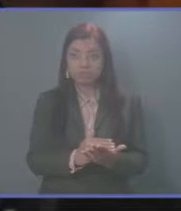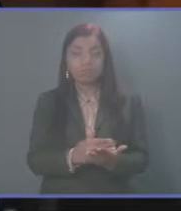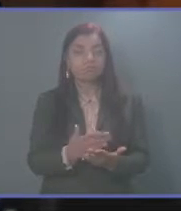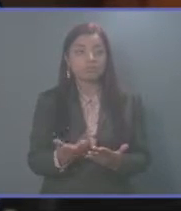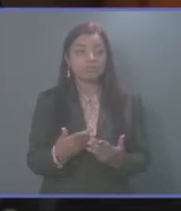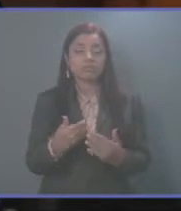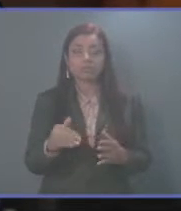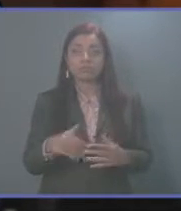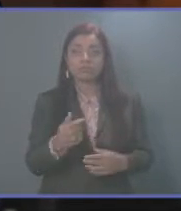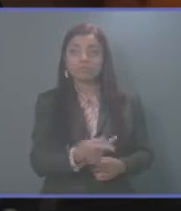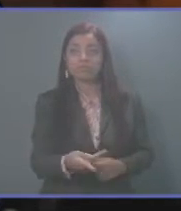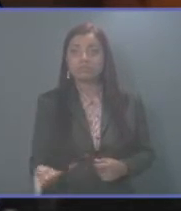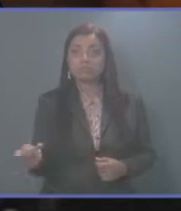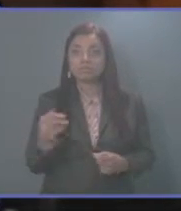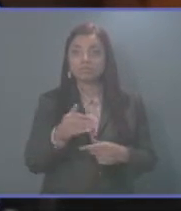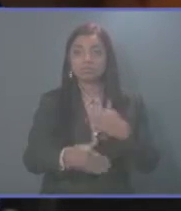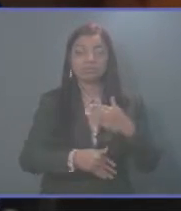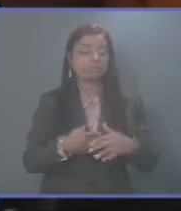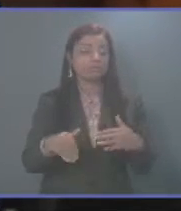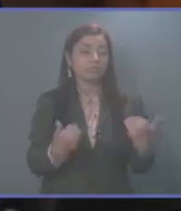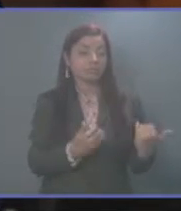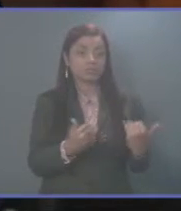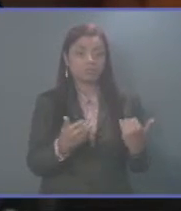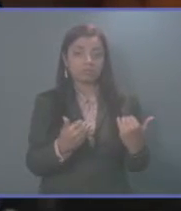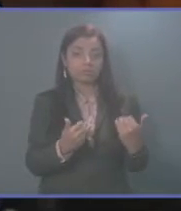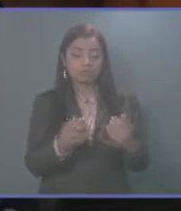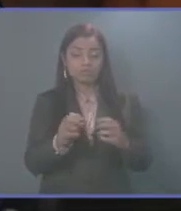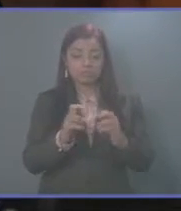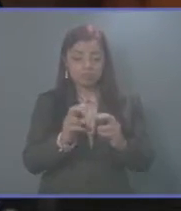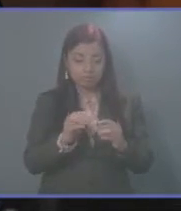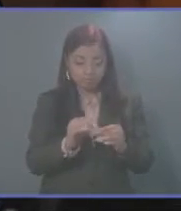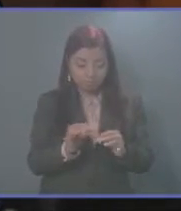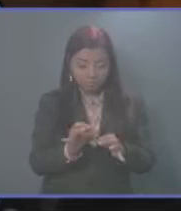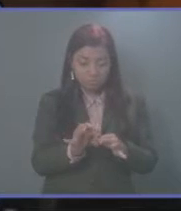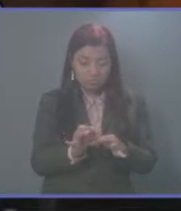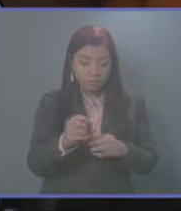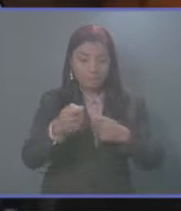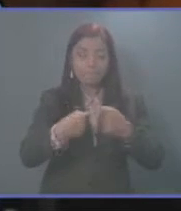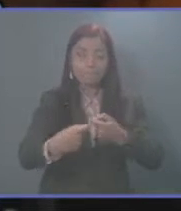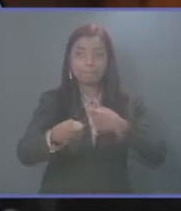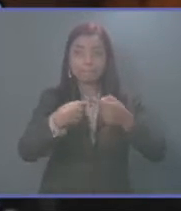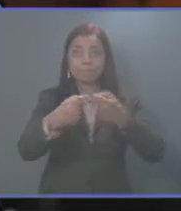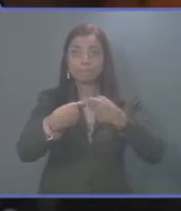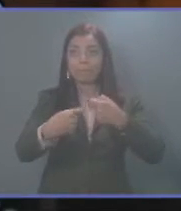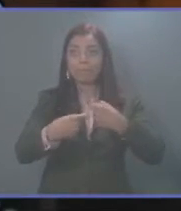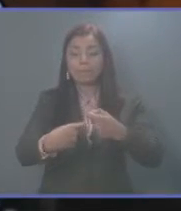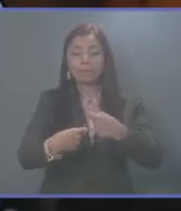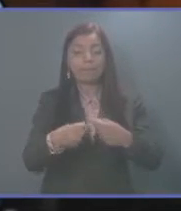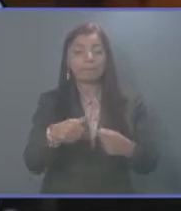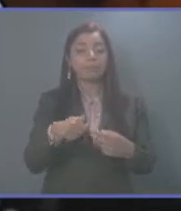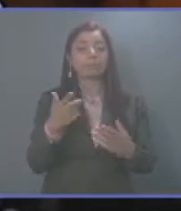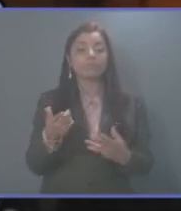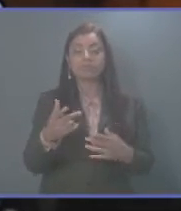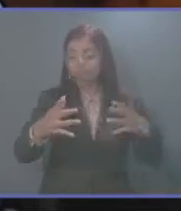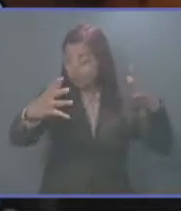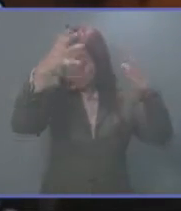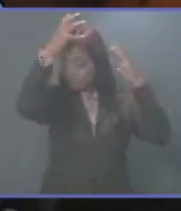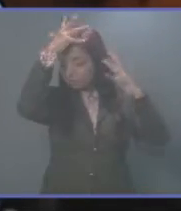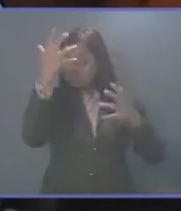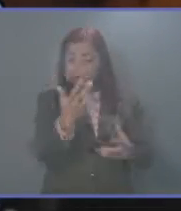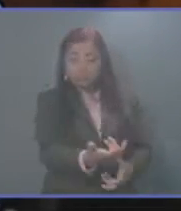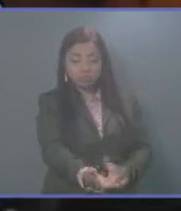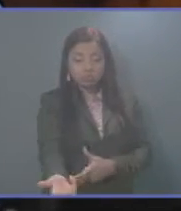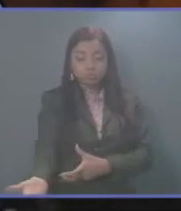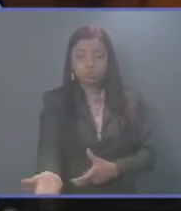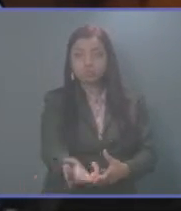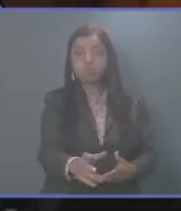de productos o sustancias relativas a la pirotecnia al Cuerpo de Bomberos de El Salvador para que se utilice